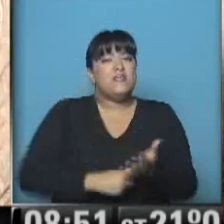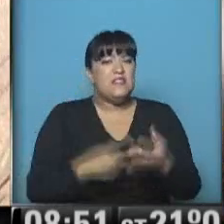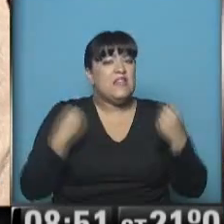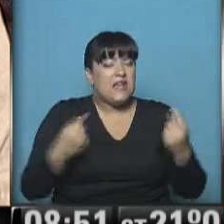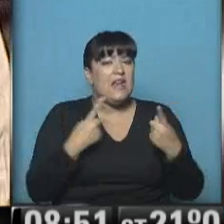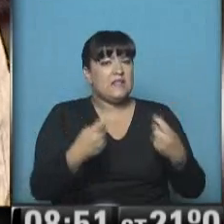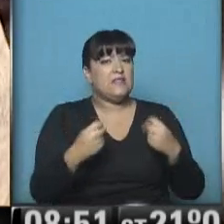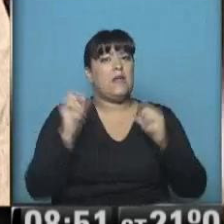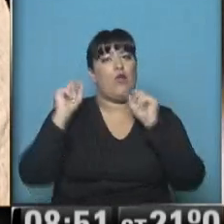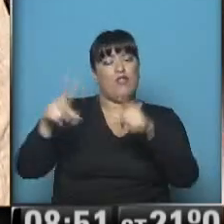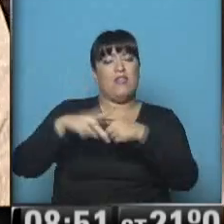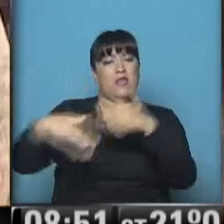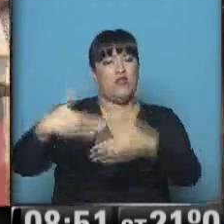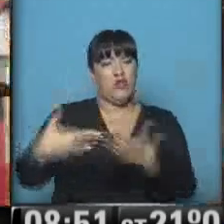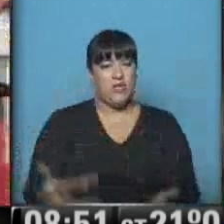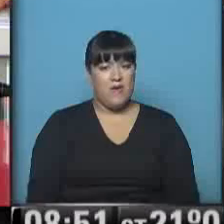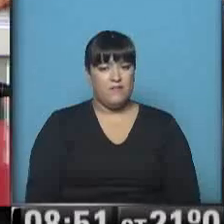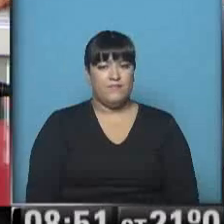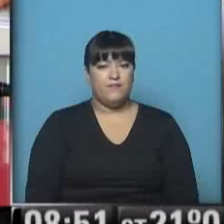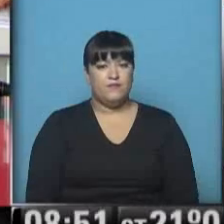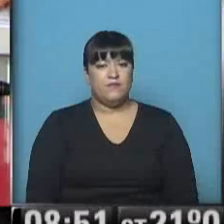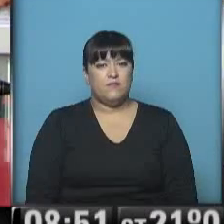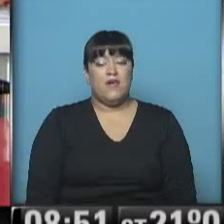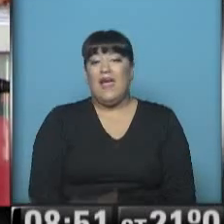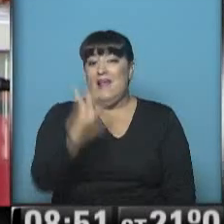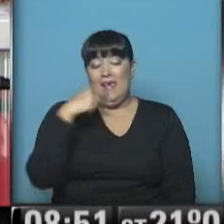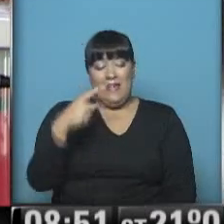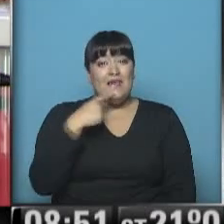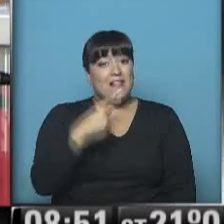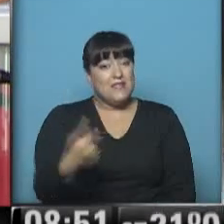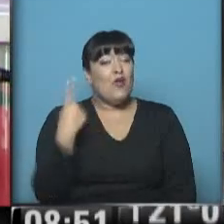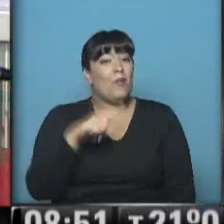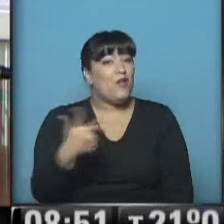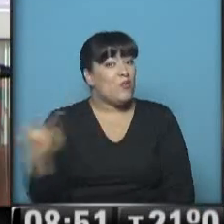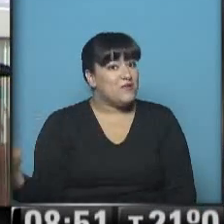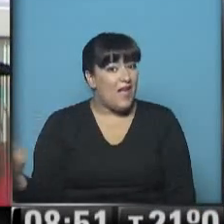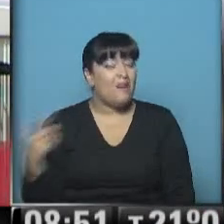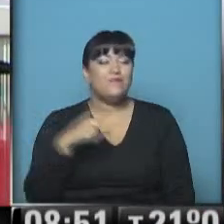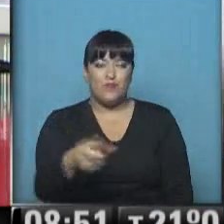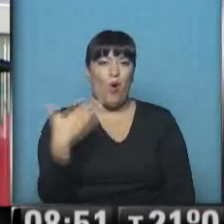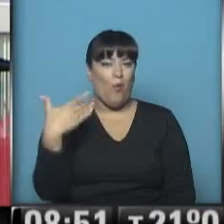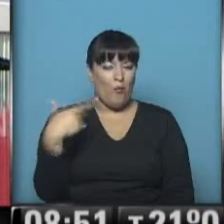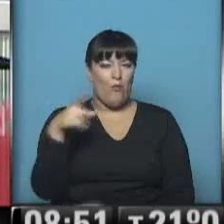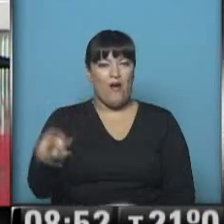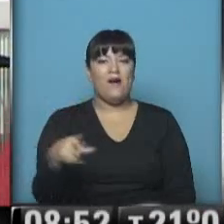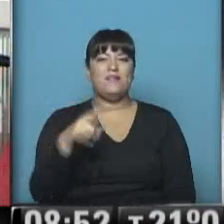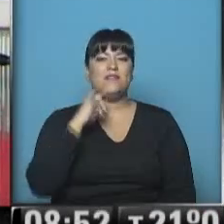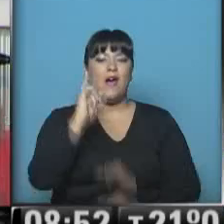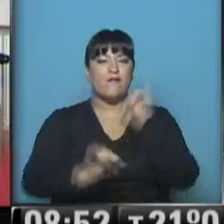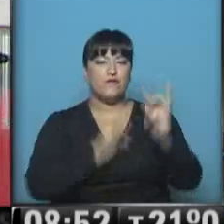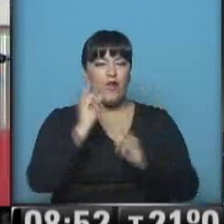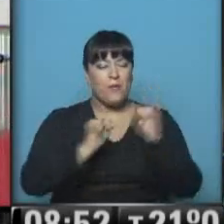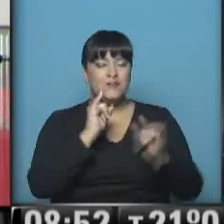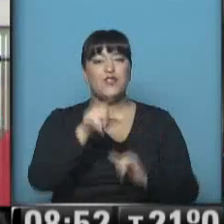necesitamos de la tecnología el encanto de decirlo pero usted lo puede seguir hombre de información por twitter